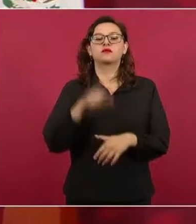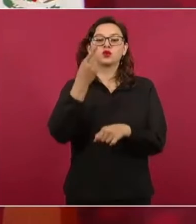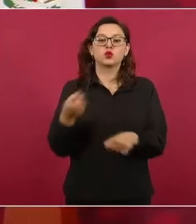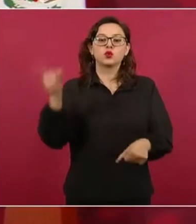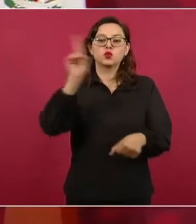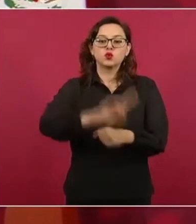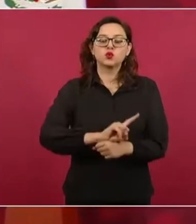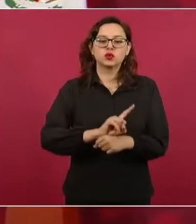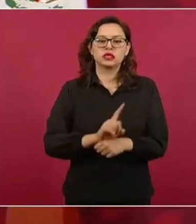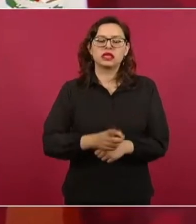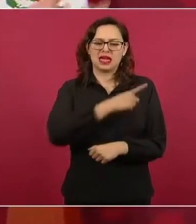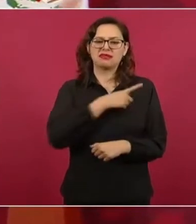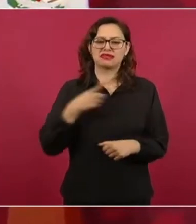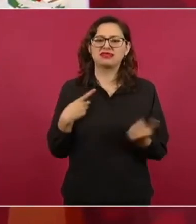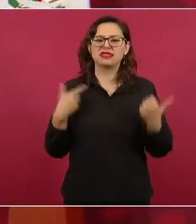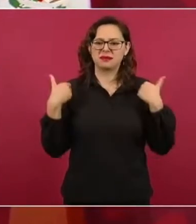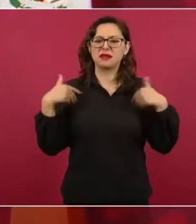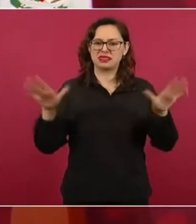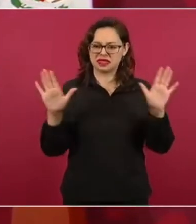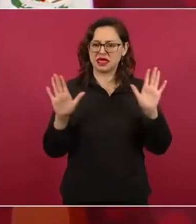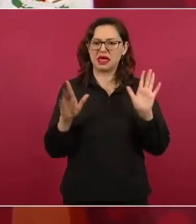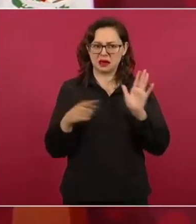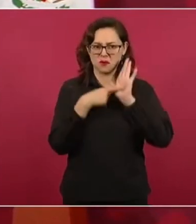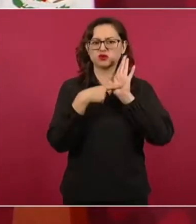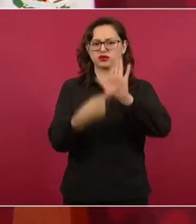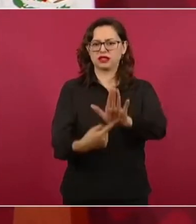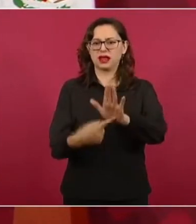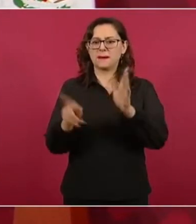cuántos periódicos se están editando.